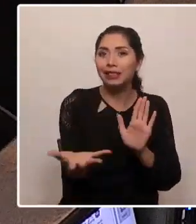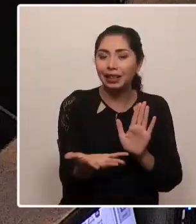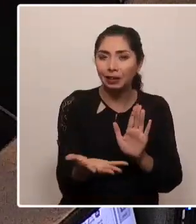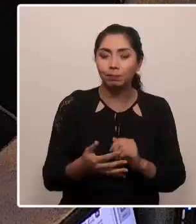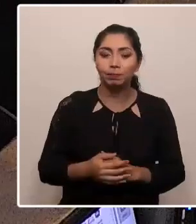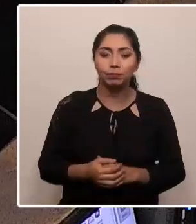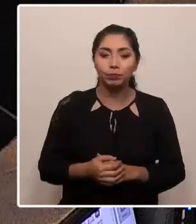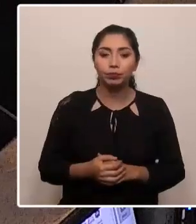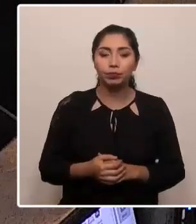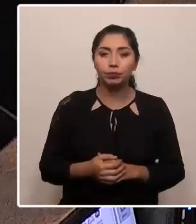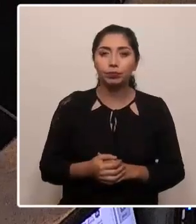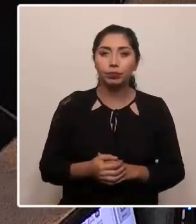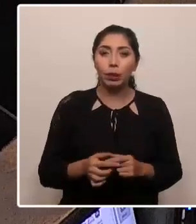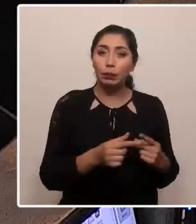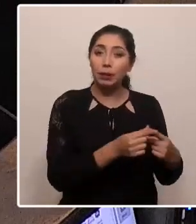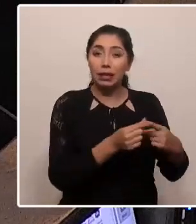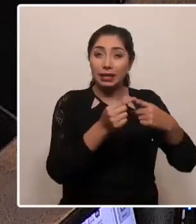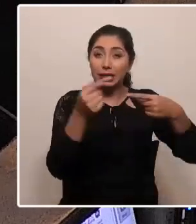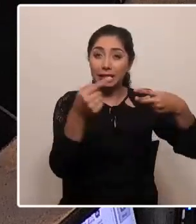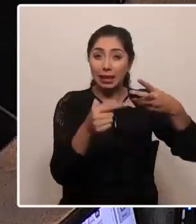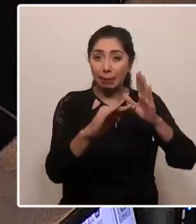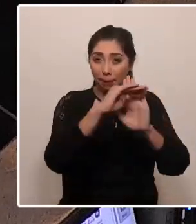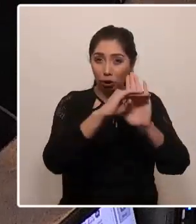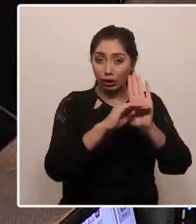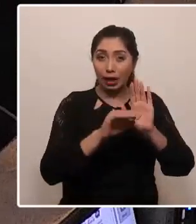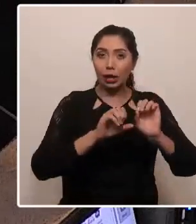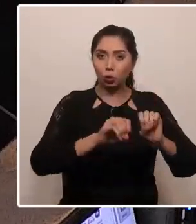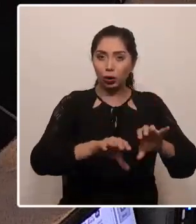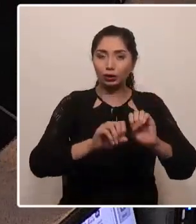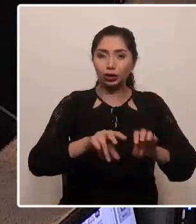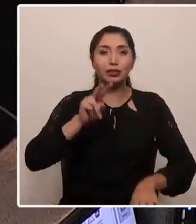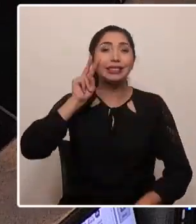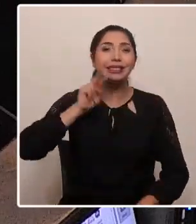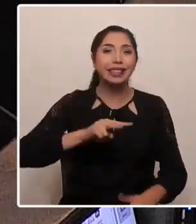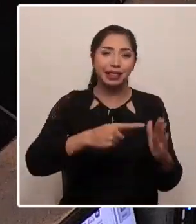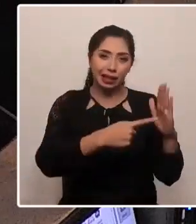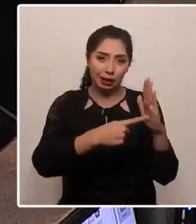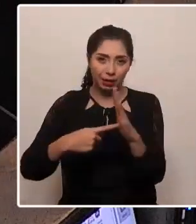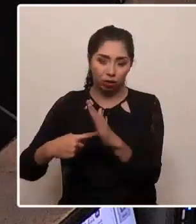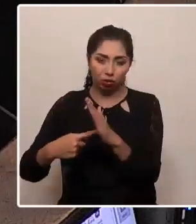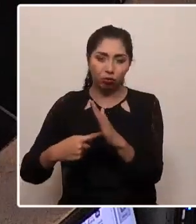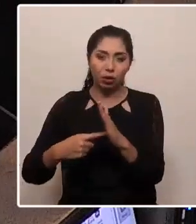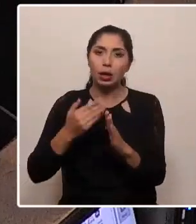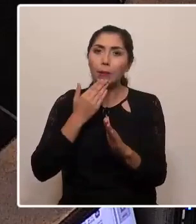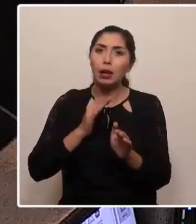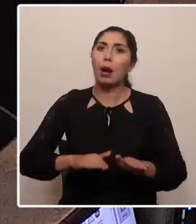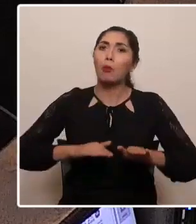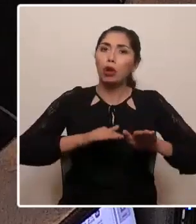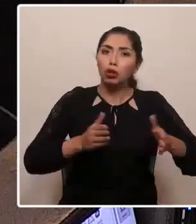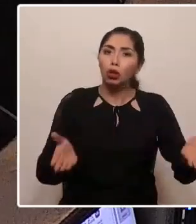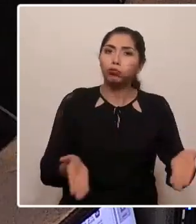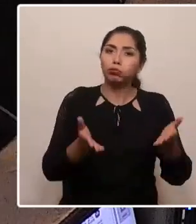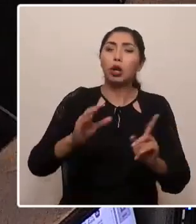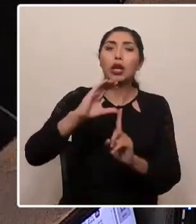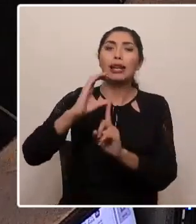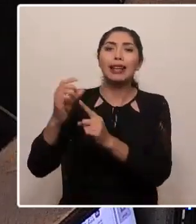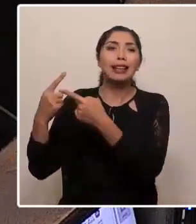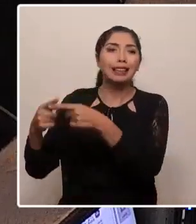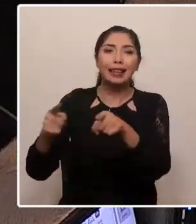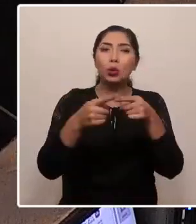los principios de la educación sin discriminación y por la interculturalidad y la